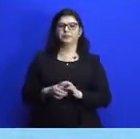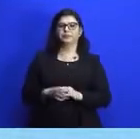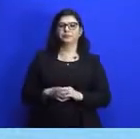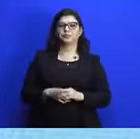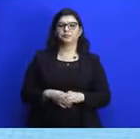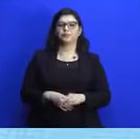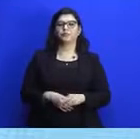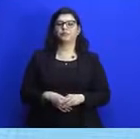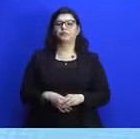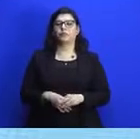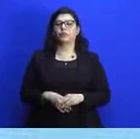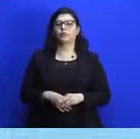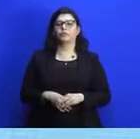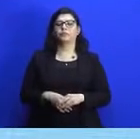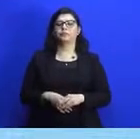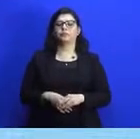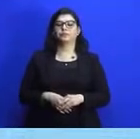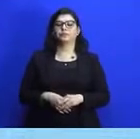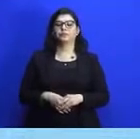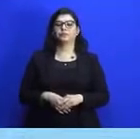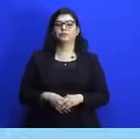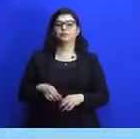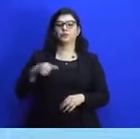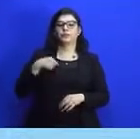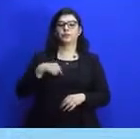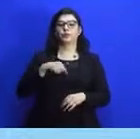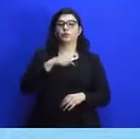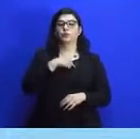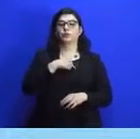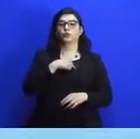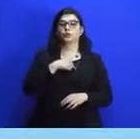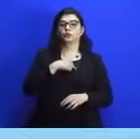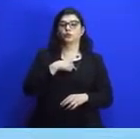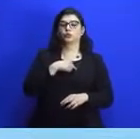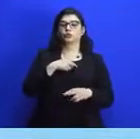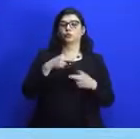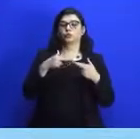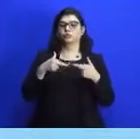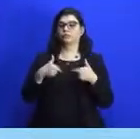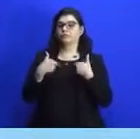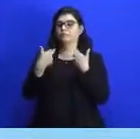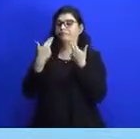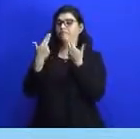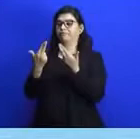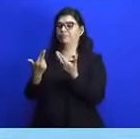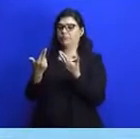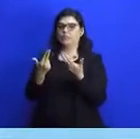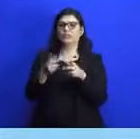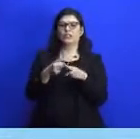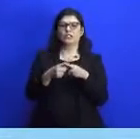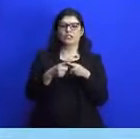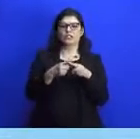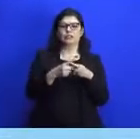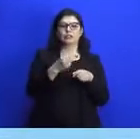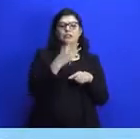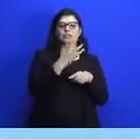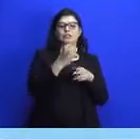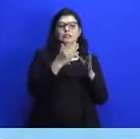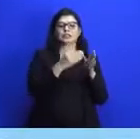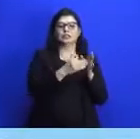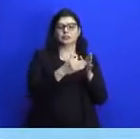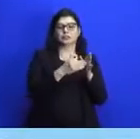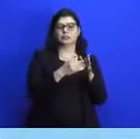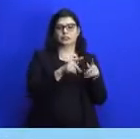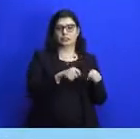organizaciones, logramos donar a través de las 3.600 tiendas en México y Centroamérica más